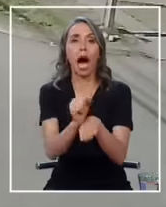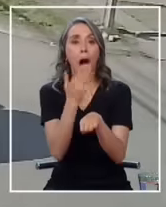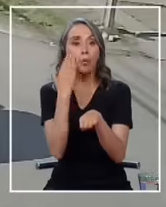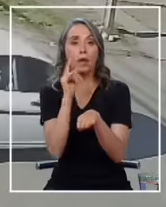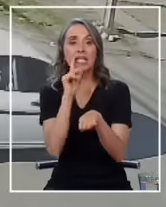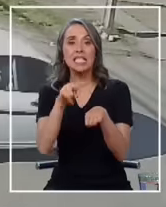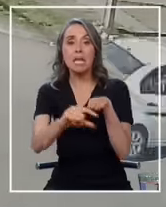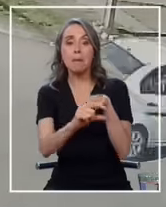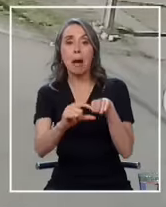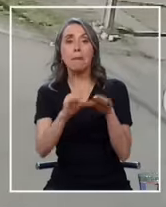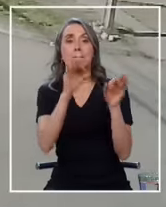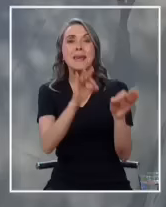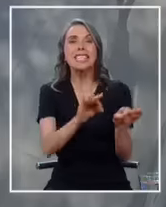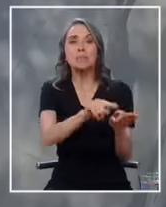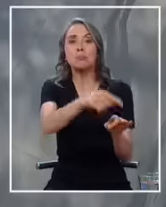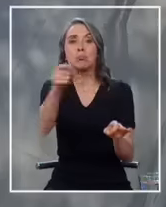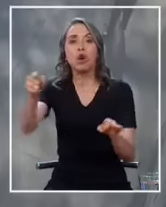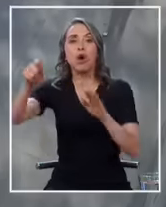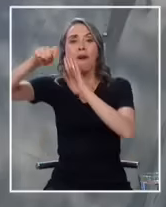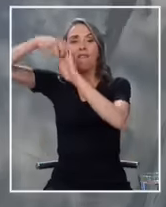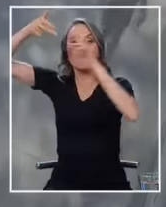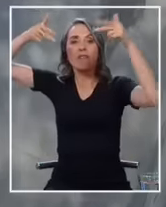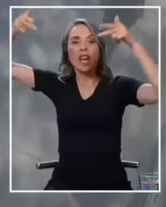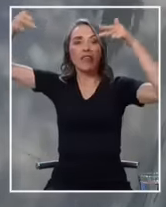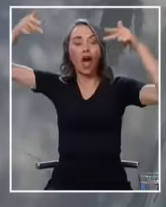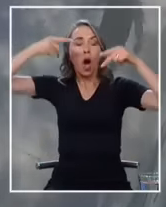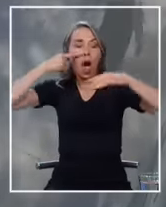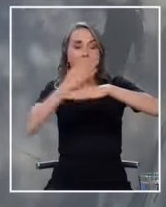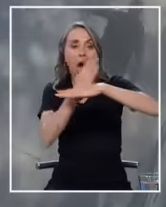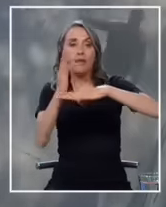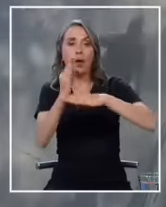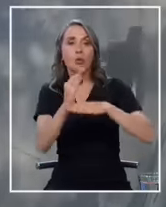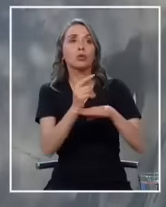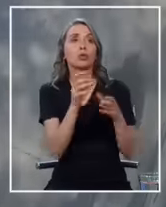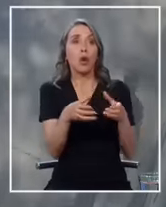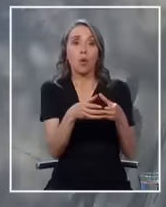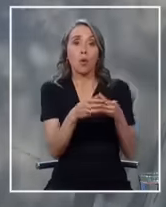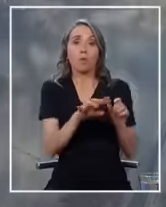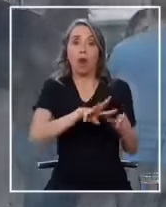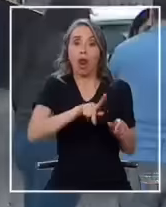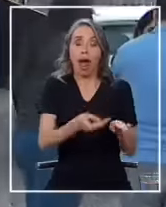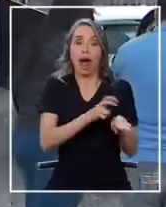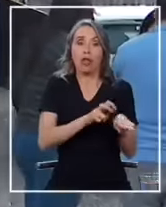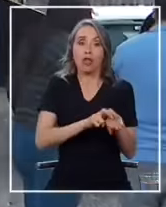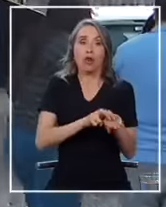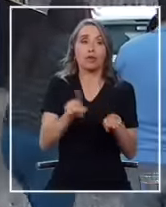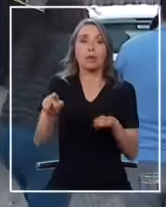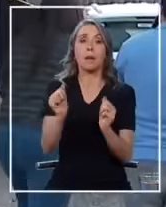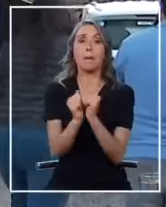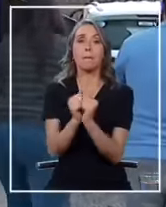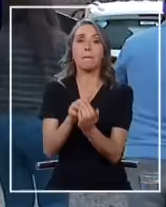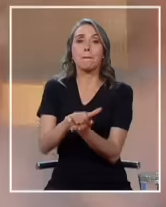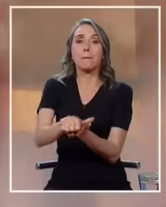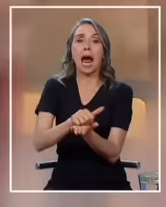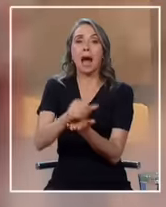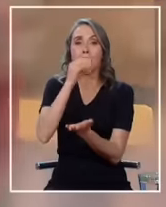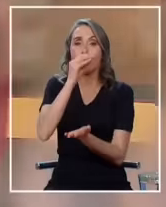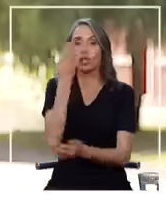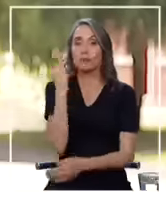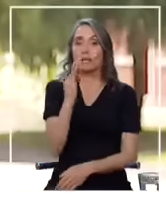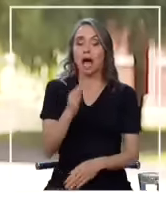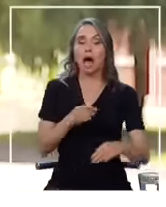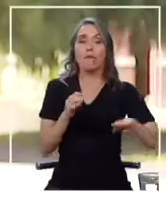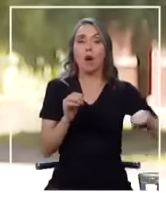sin patente coincide también con estos registros. Corresponden a la huida de un grupo de antisociales que robaron esta panadería en Concepción el